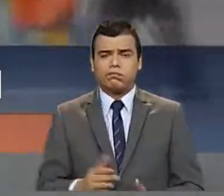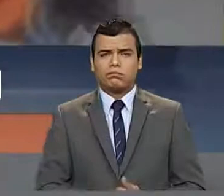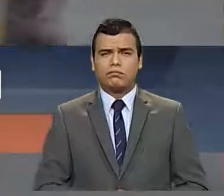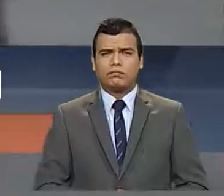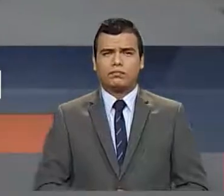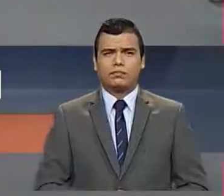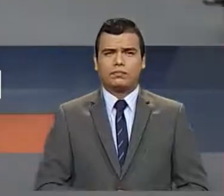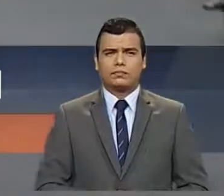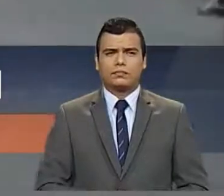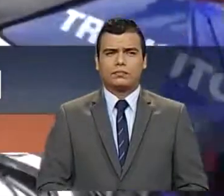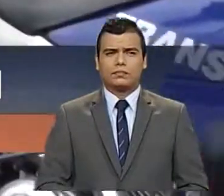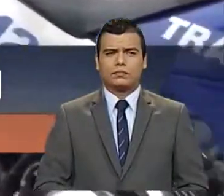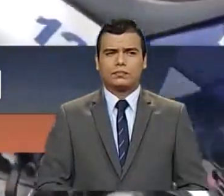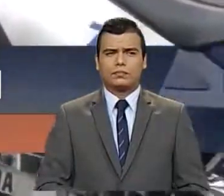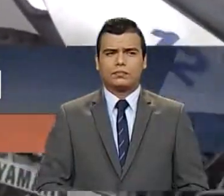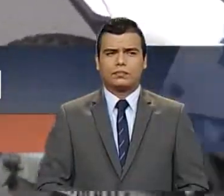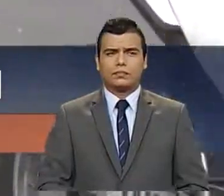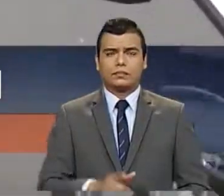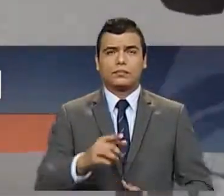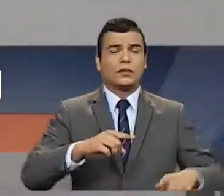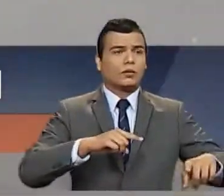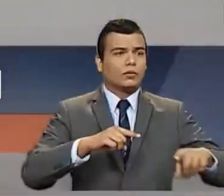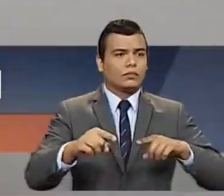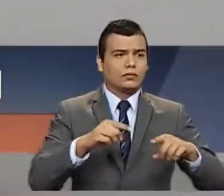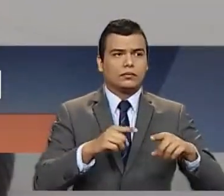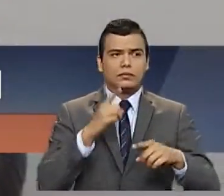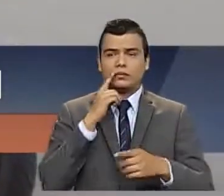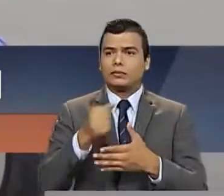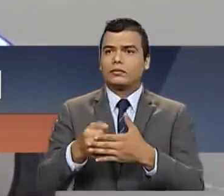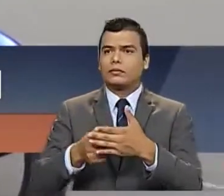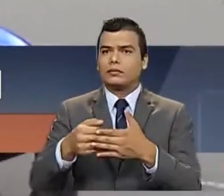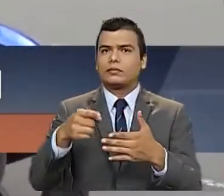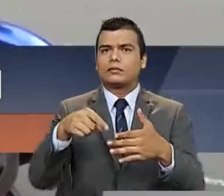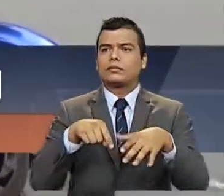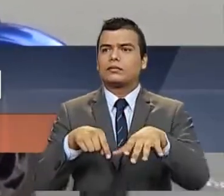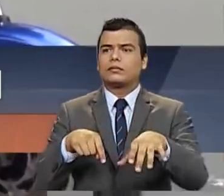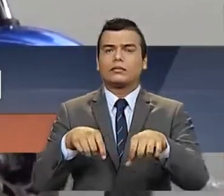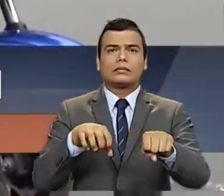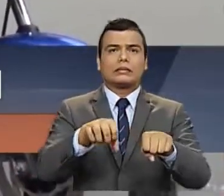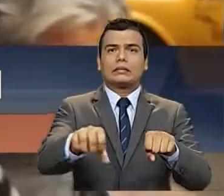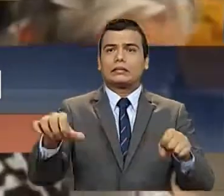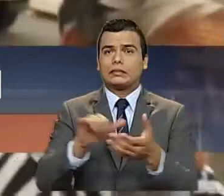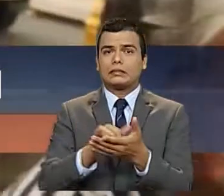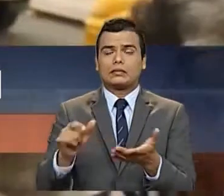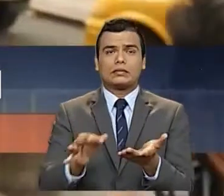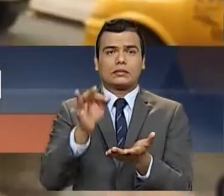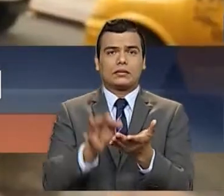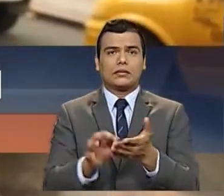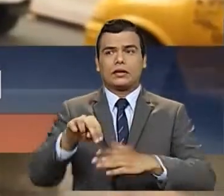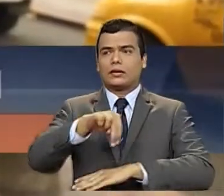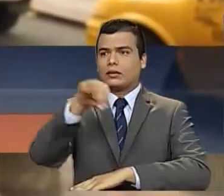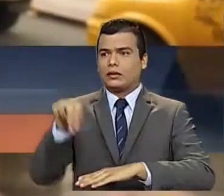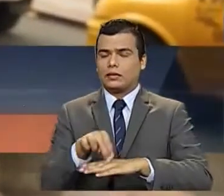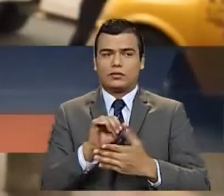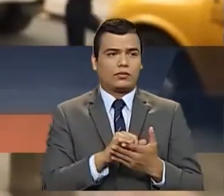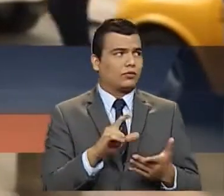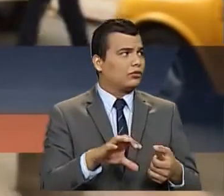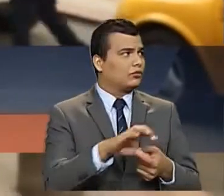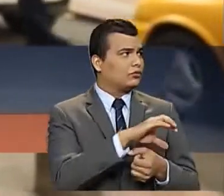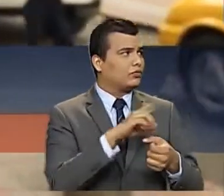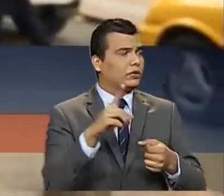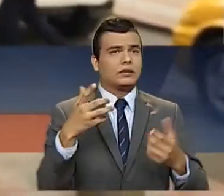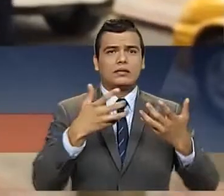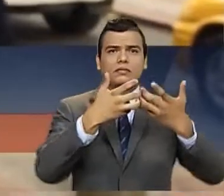en un verdadero dolor de cabeza para las autoridades de tránsito y peatones, la invasión del espacio público en la capital de Nariño. En una ciudad sin